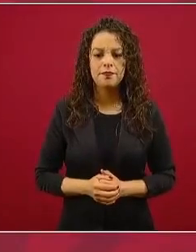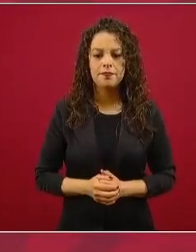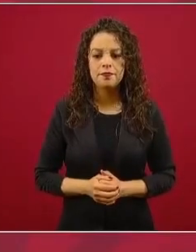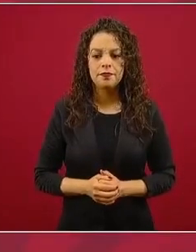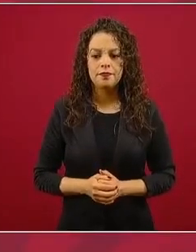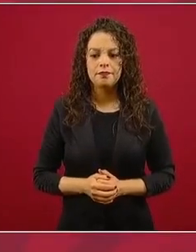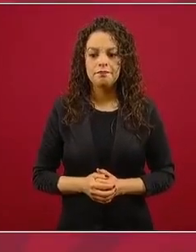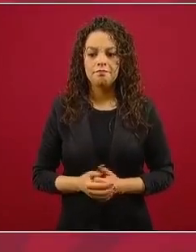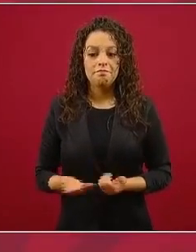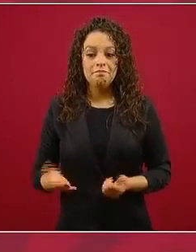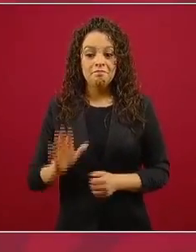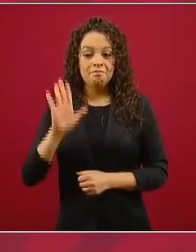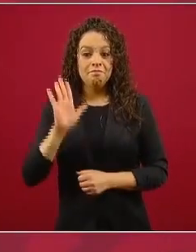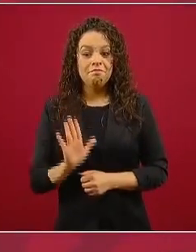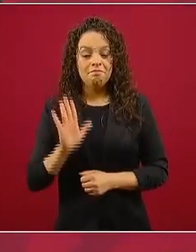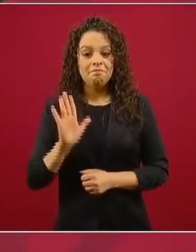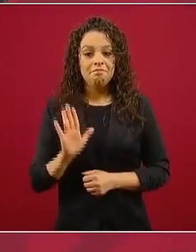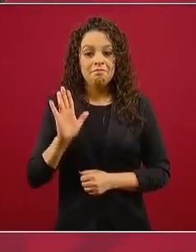como si fuese